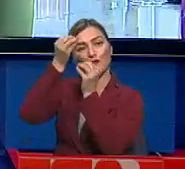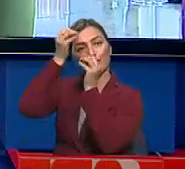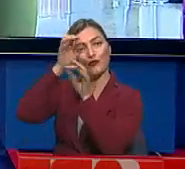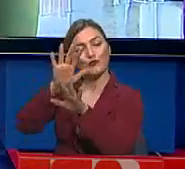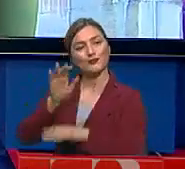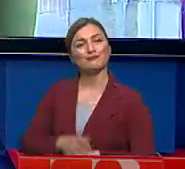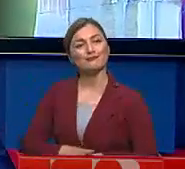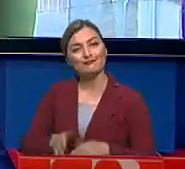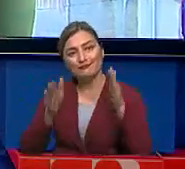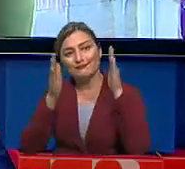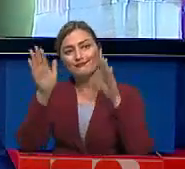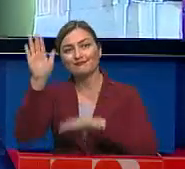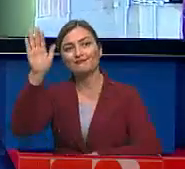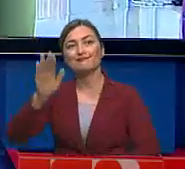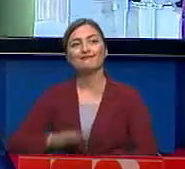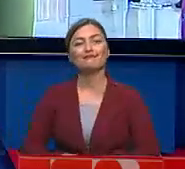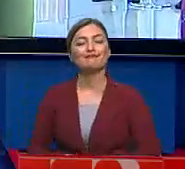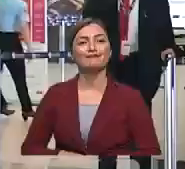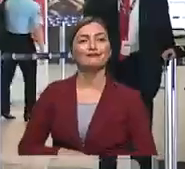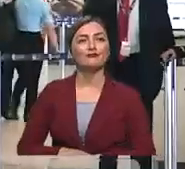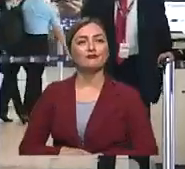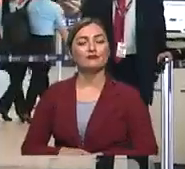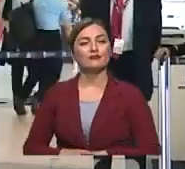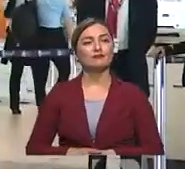información. Juan Miguel, te escuchamos.